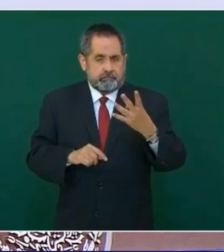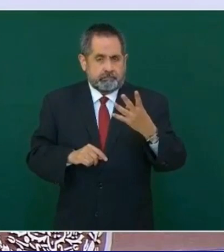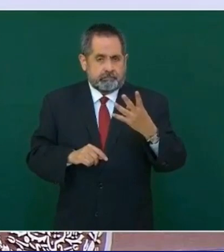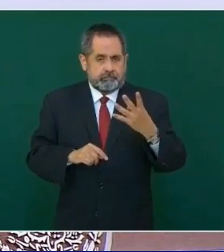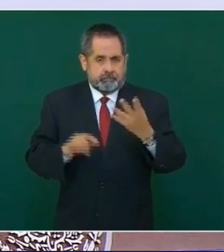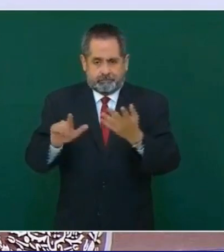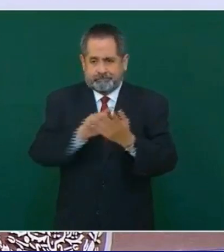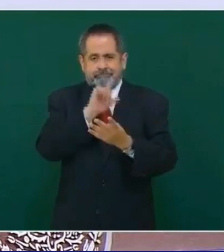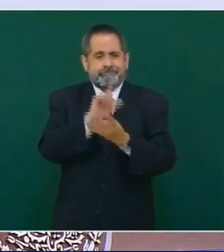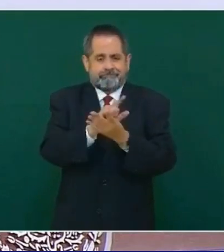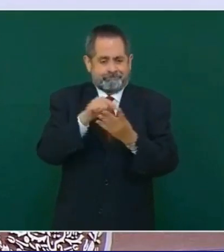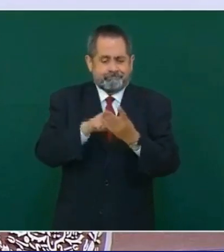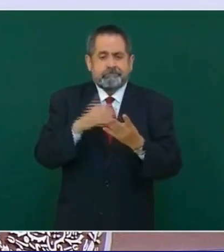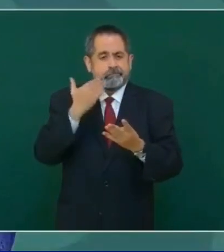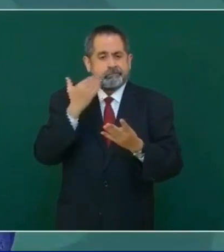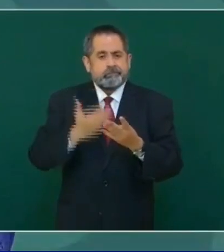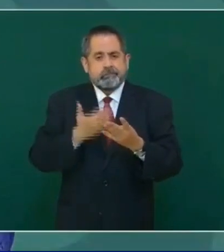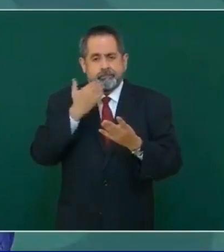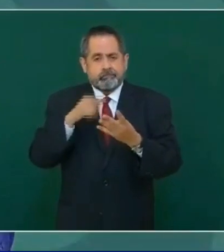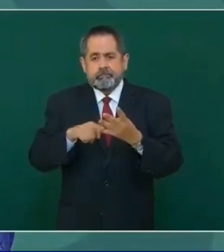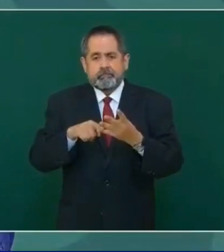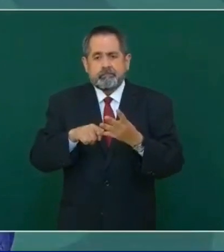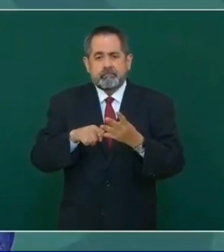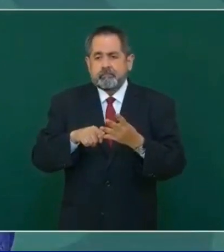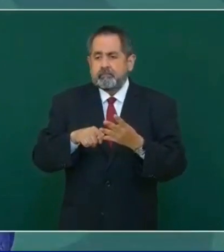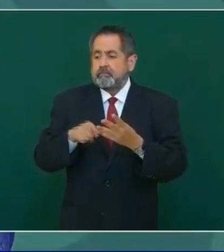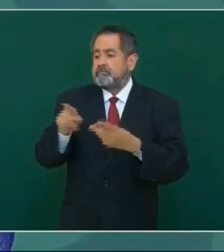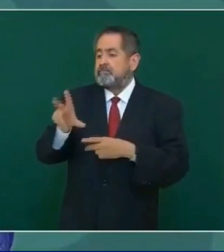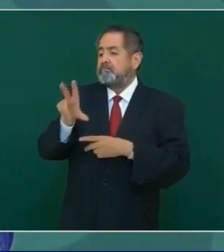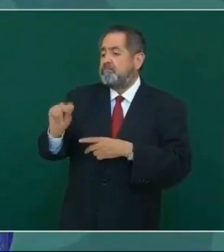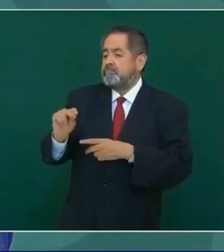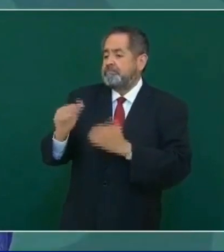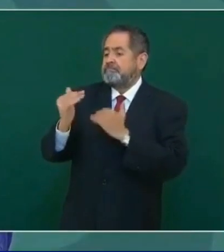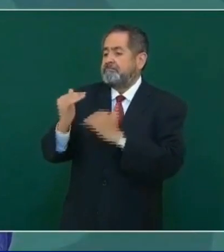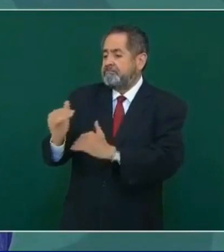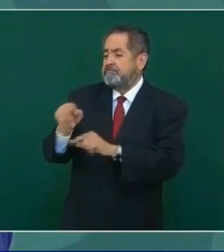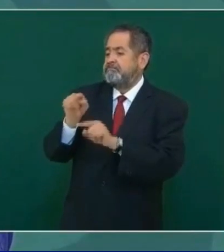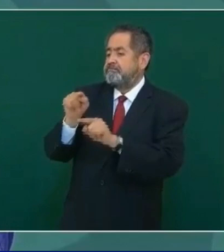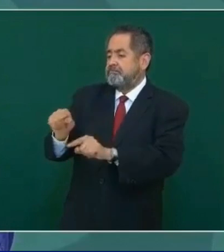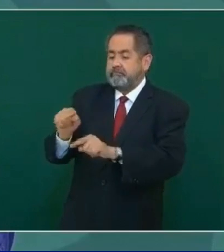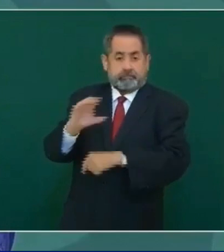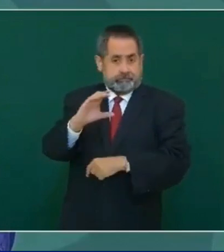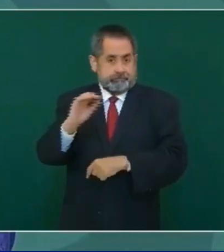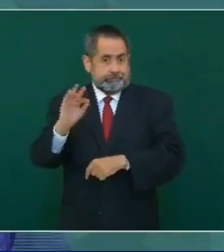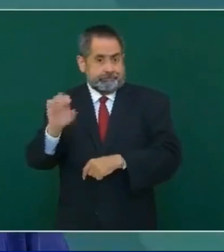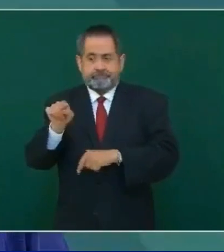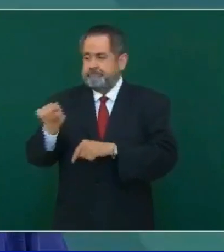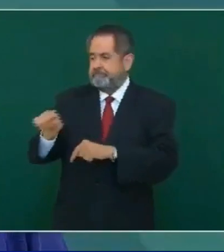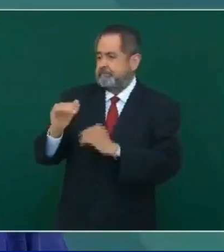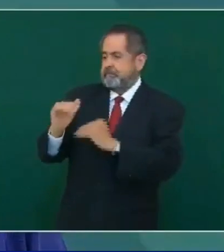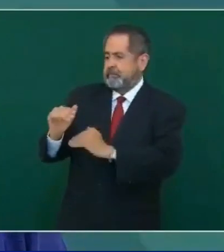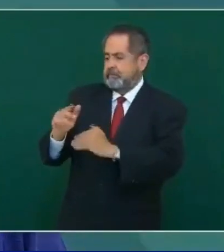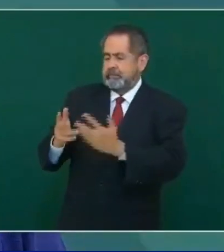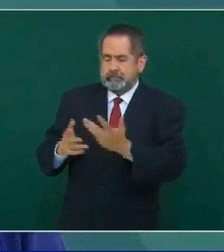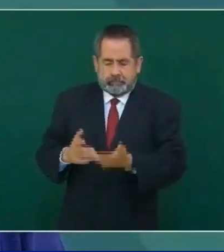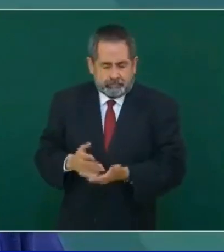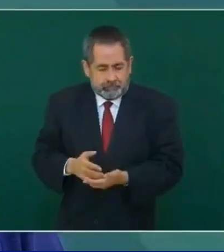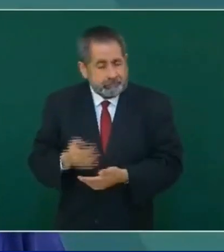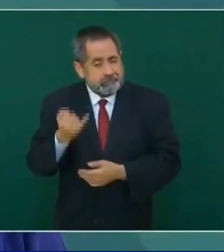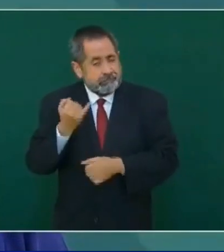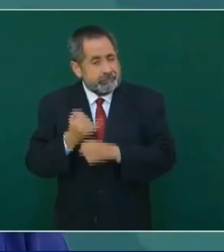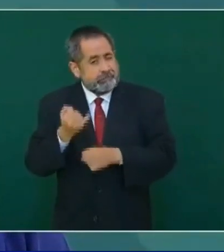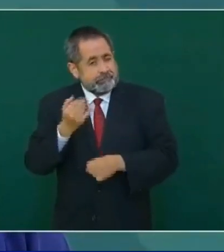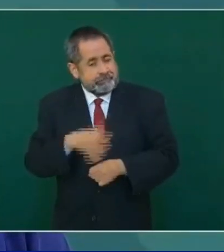las leyes que le impiden a la Comisión Federal de Electricidad, aunque parezca